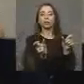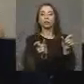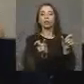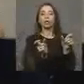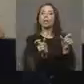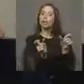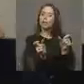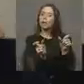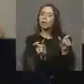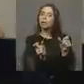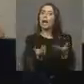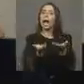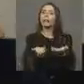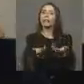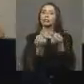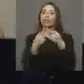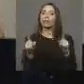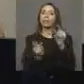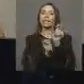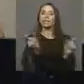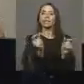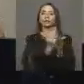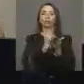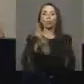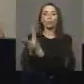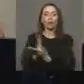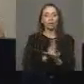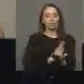diferenciada, mejor dicho, de estudiantes, entre otros.